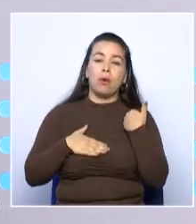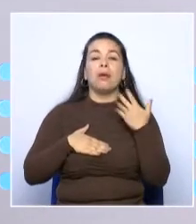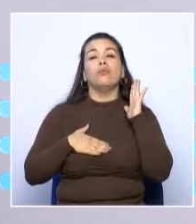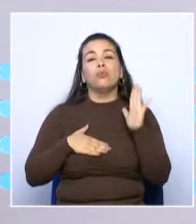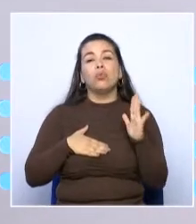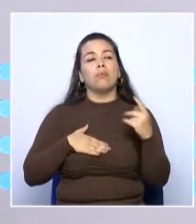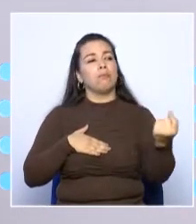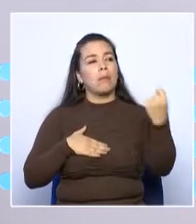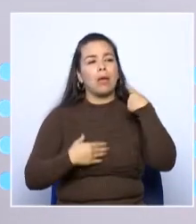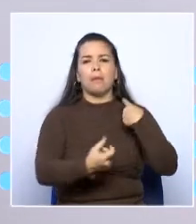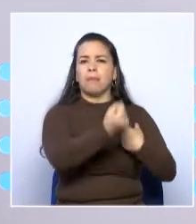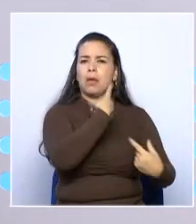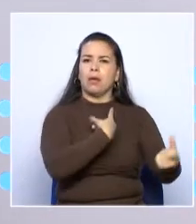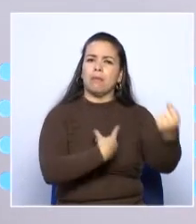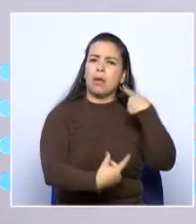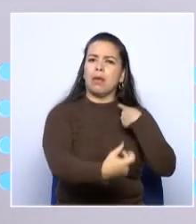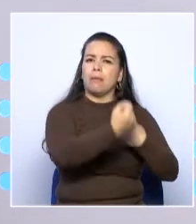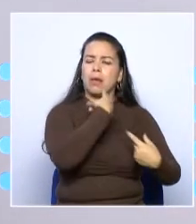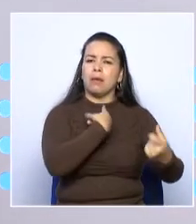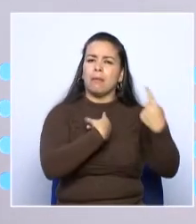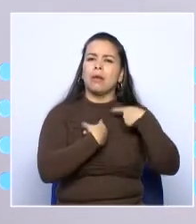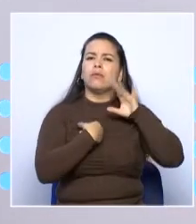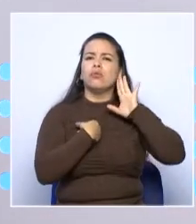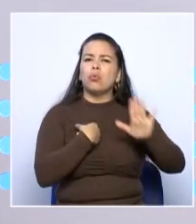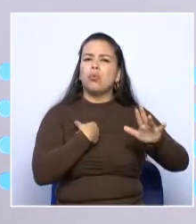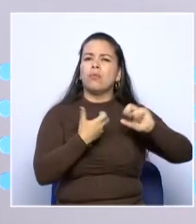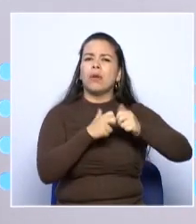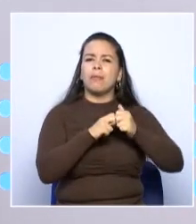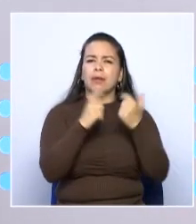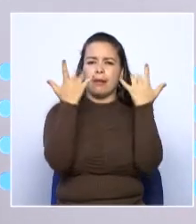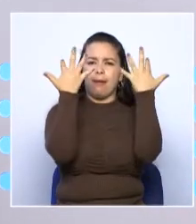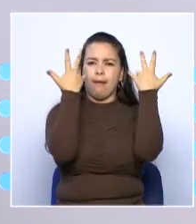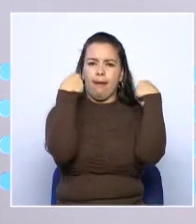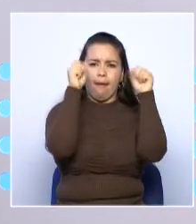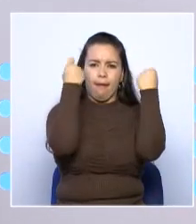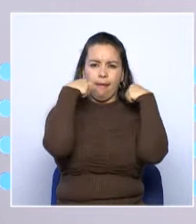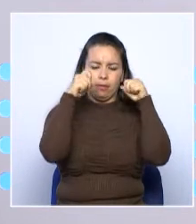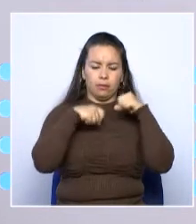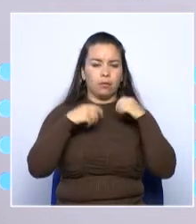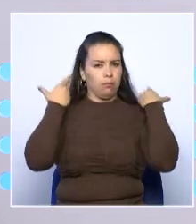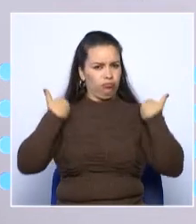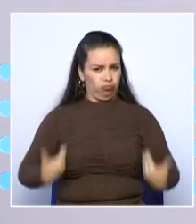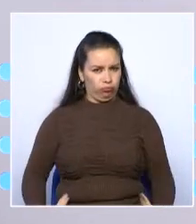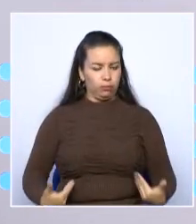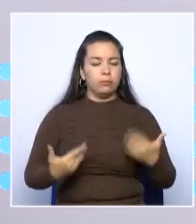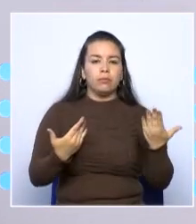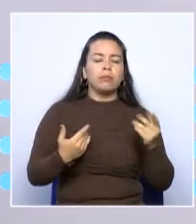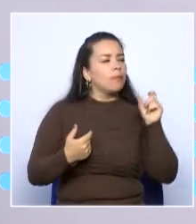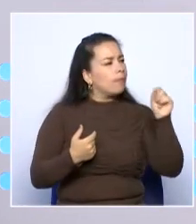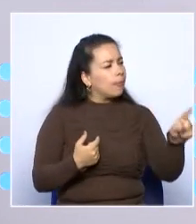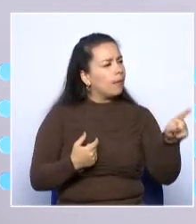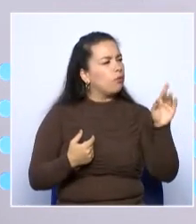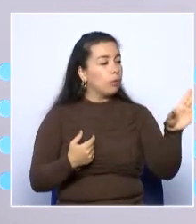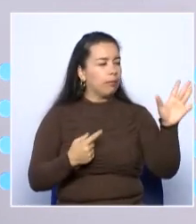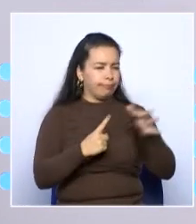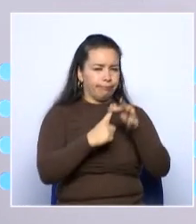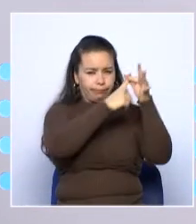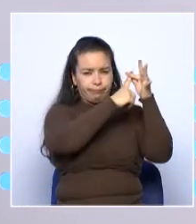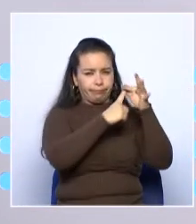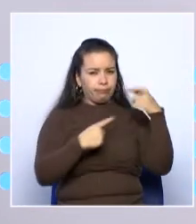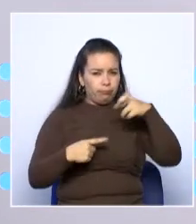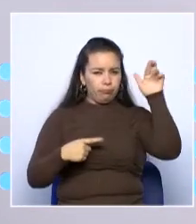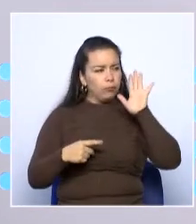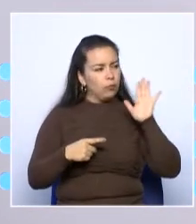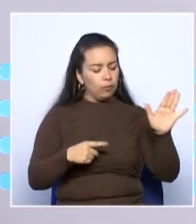y nos están refiriendo el tema de las articulaciones. Doctor Juan Carlos, una de las subespecialidades que usted